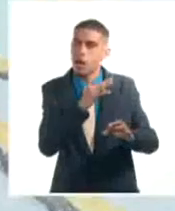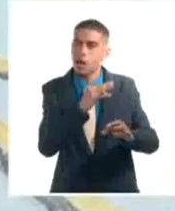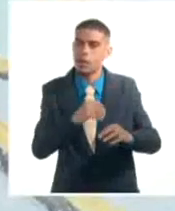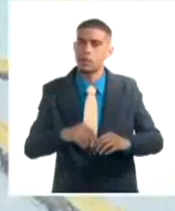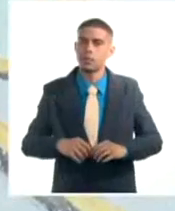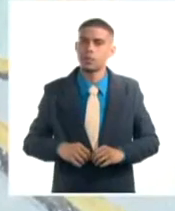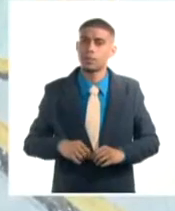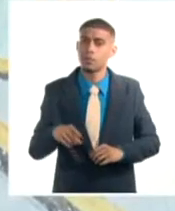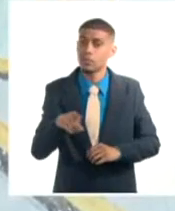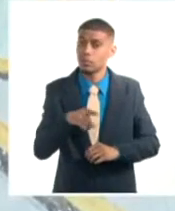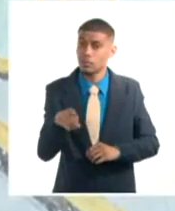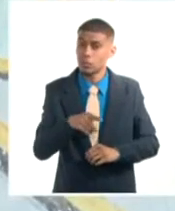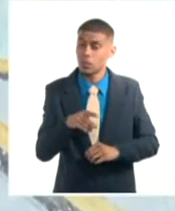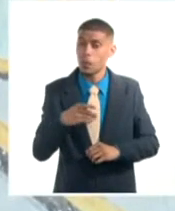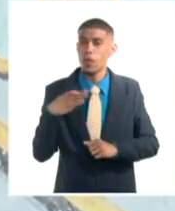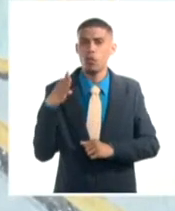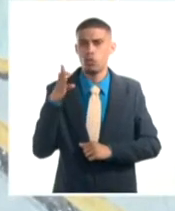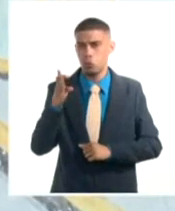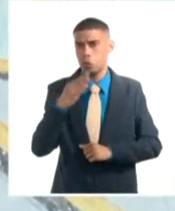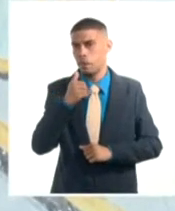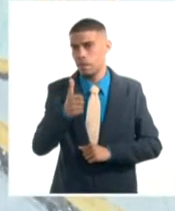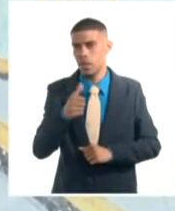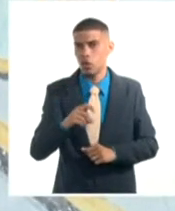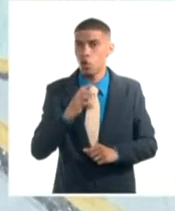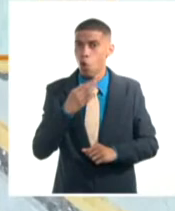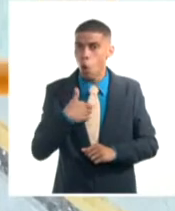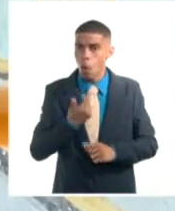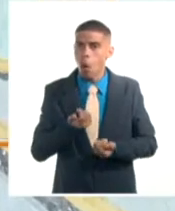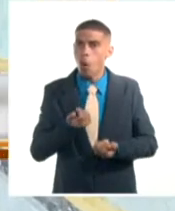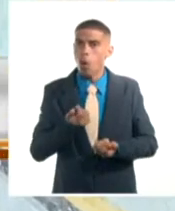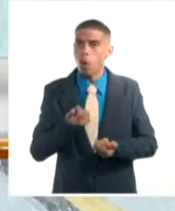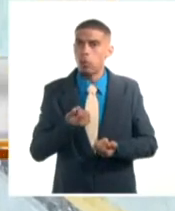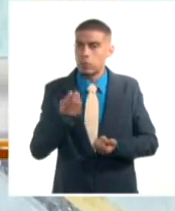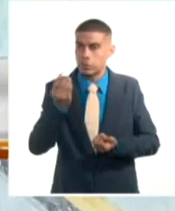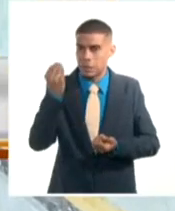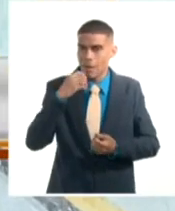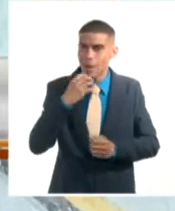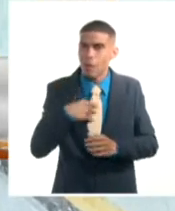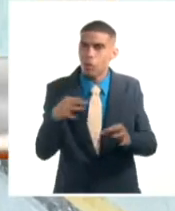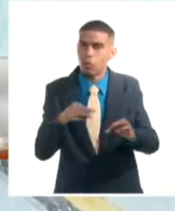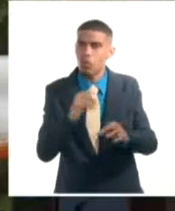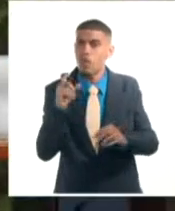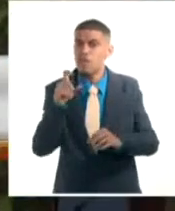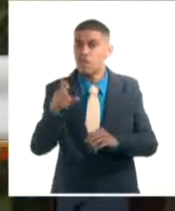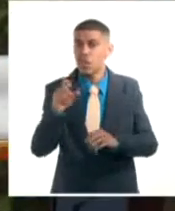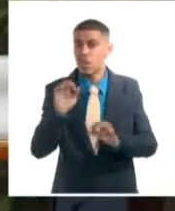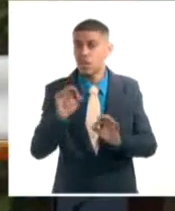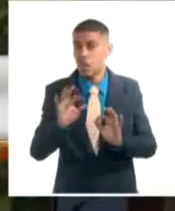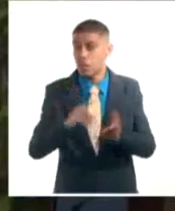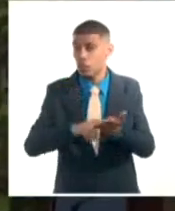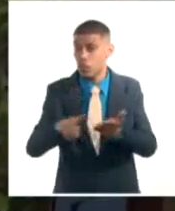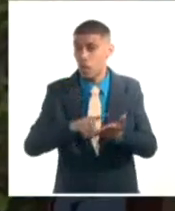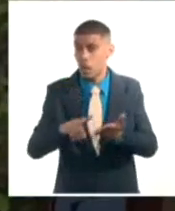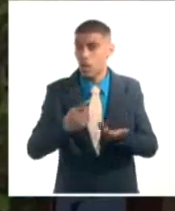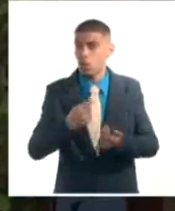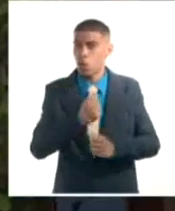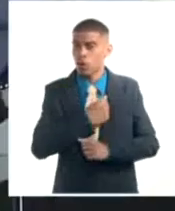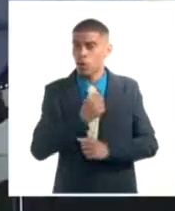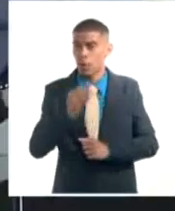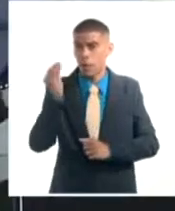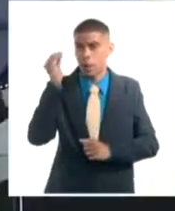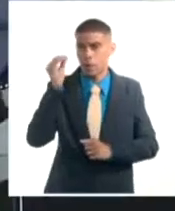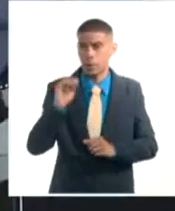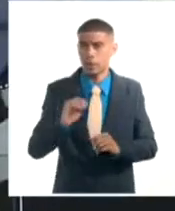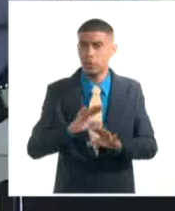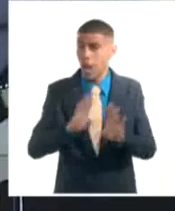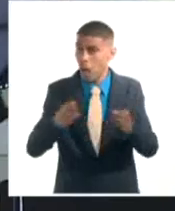Esto me va a servir para mi futuro. Jugarlo puedo hacer otro día, los fines de semana. Con el concierto Esperanza concluyó el